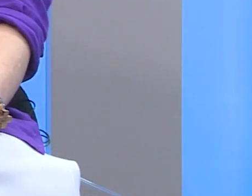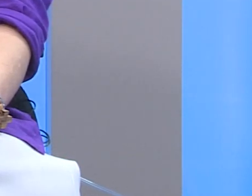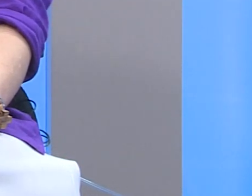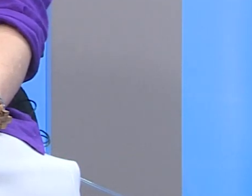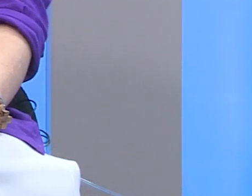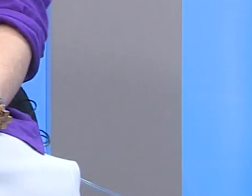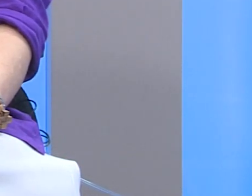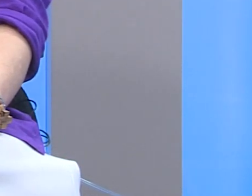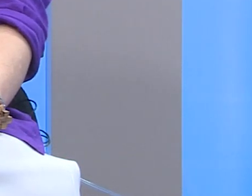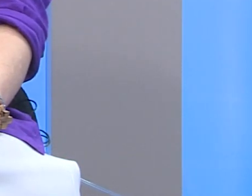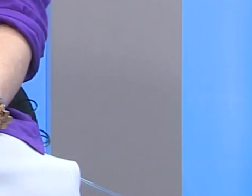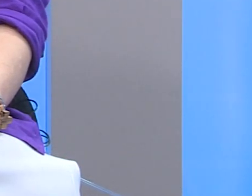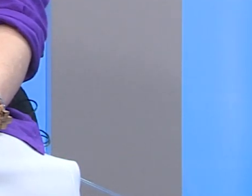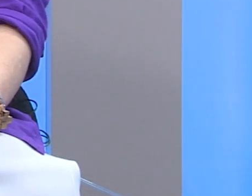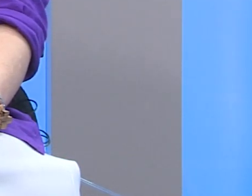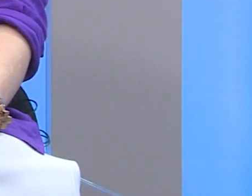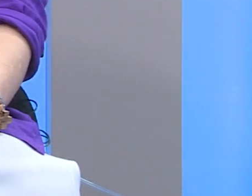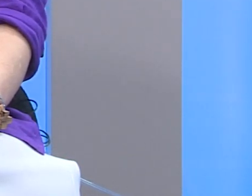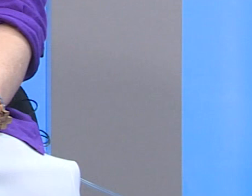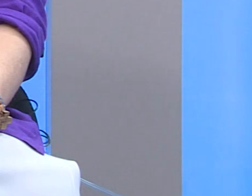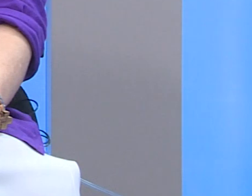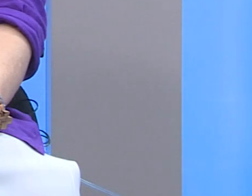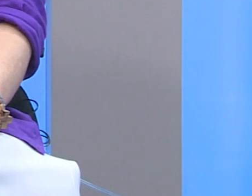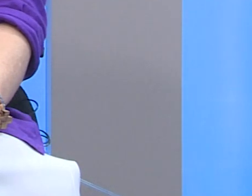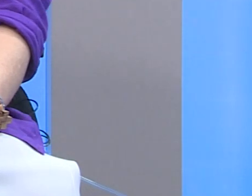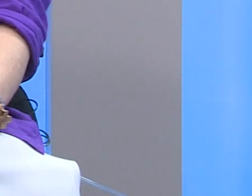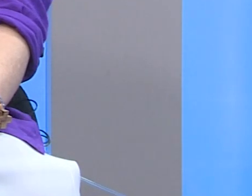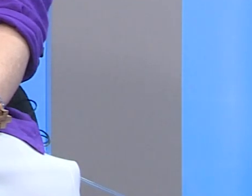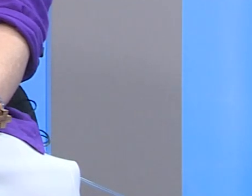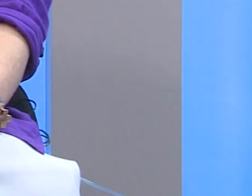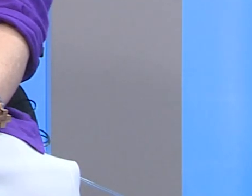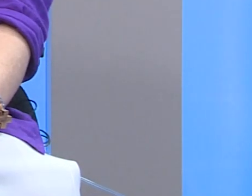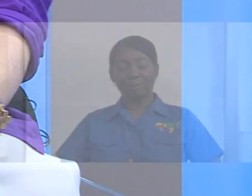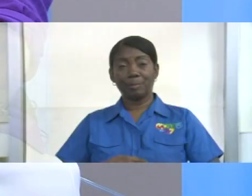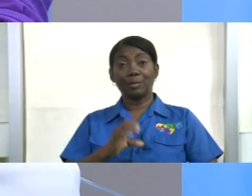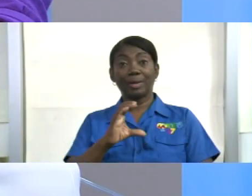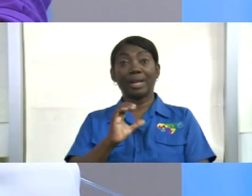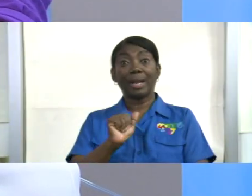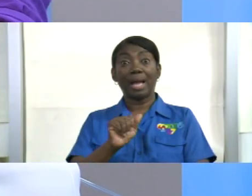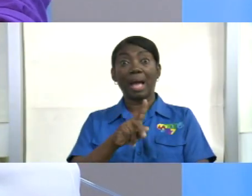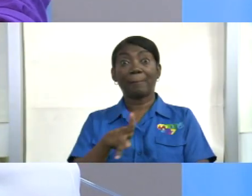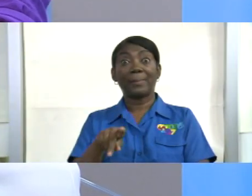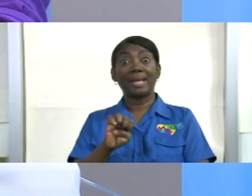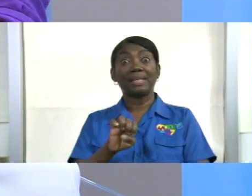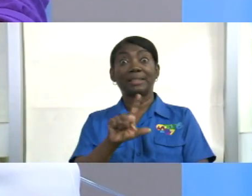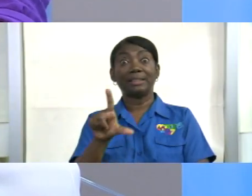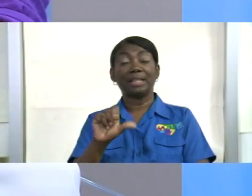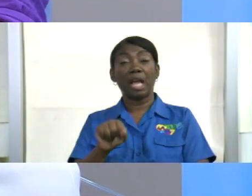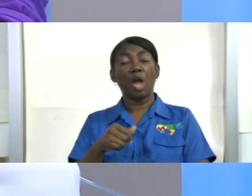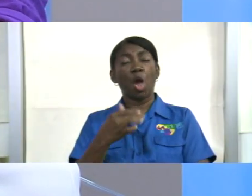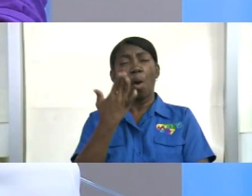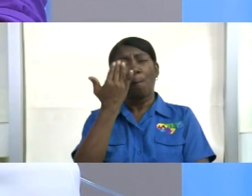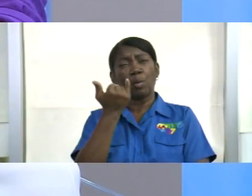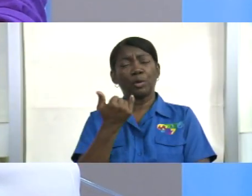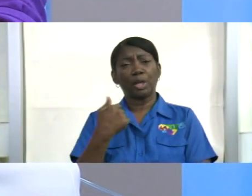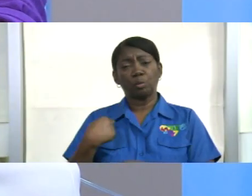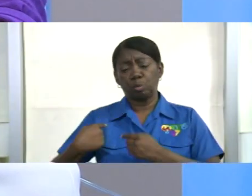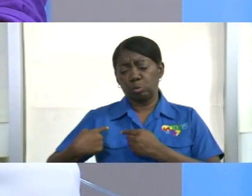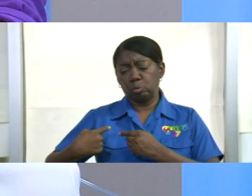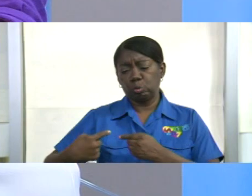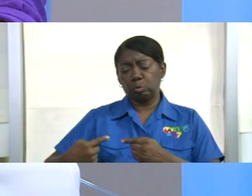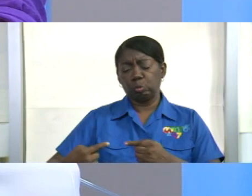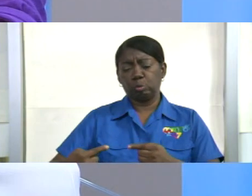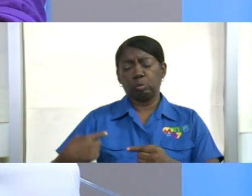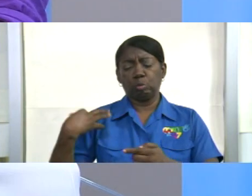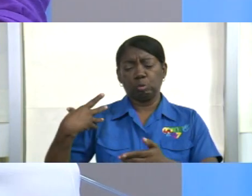honorífico que le dan de Capellán de su Santidad y realmente es por su trayectoria de entrega y servicio